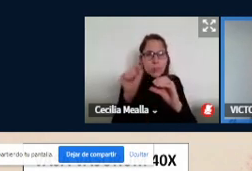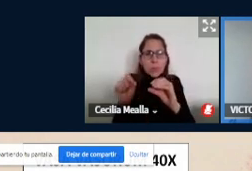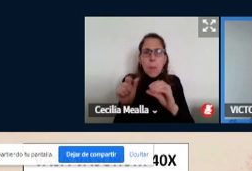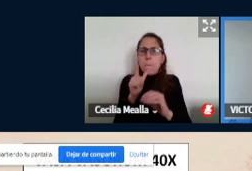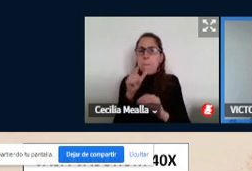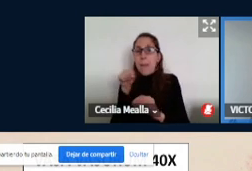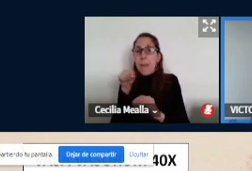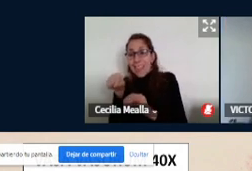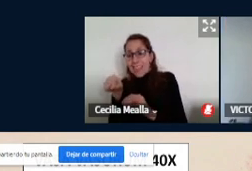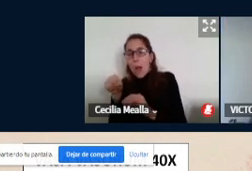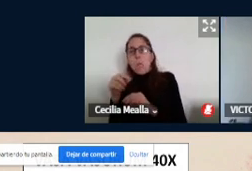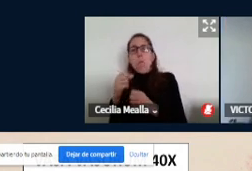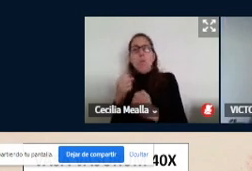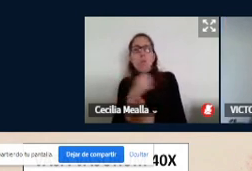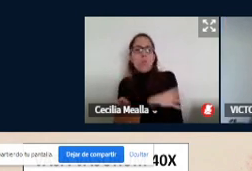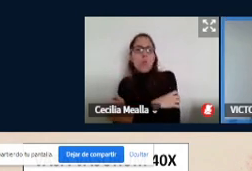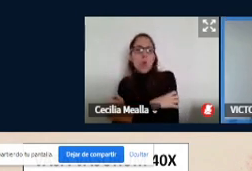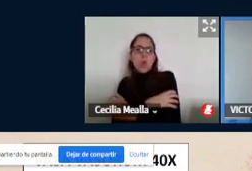más músculo que acá.